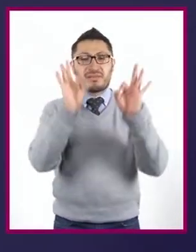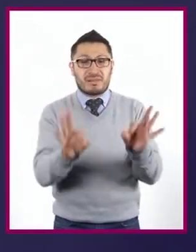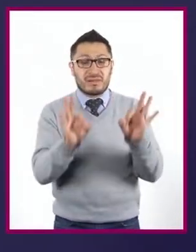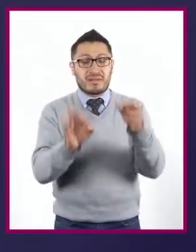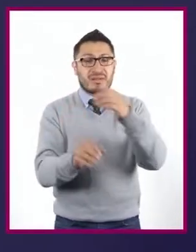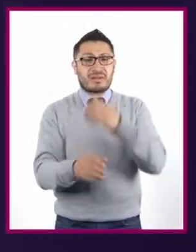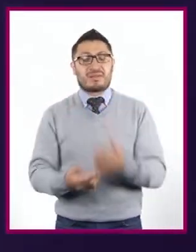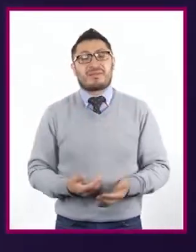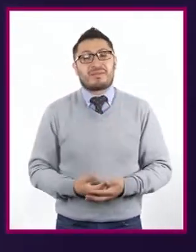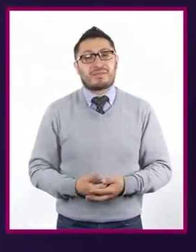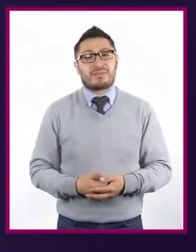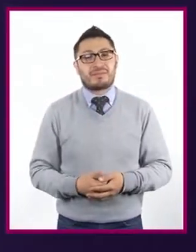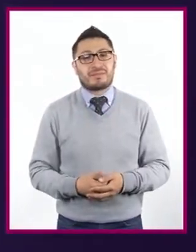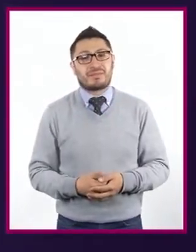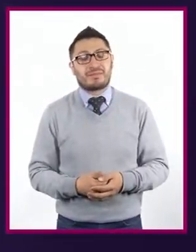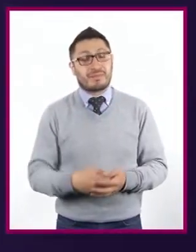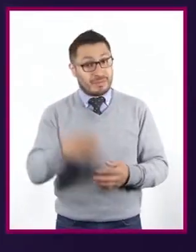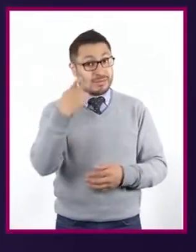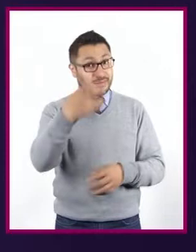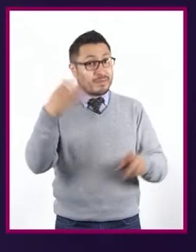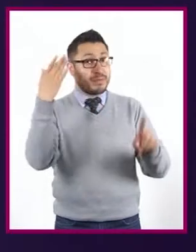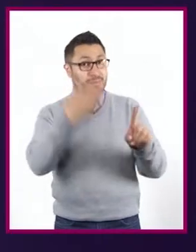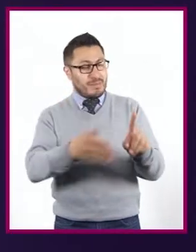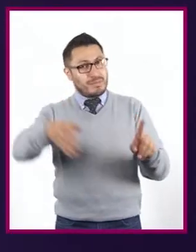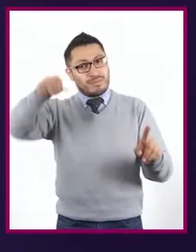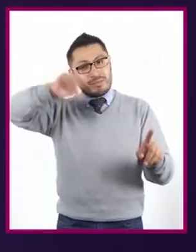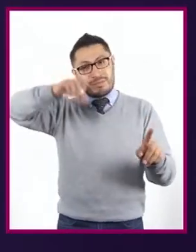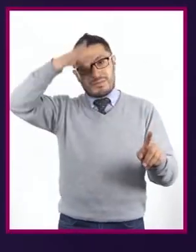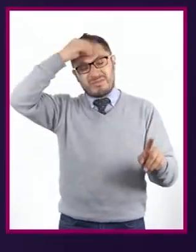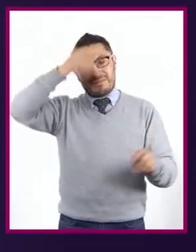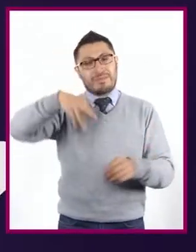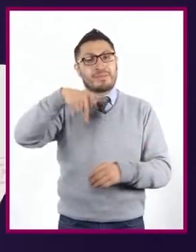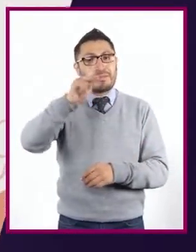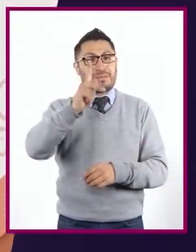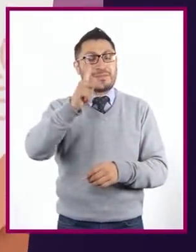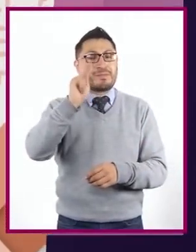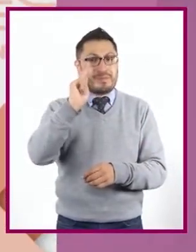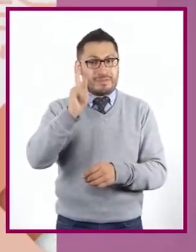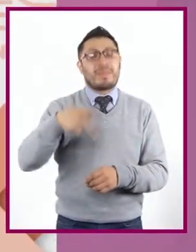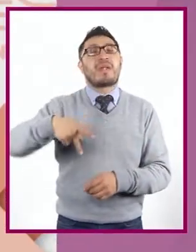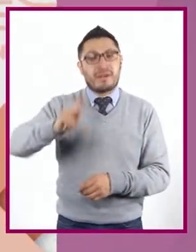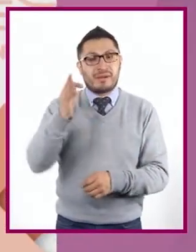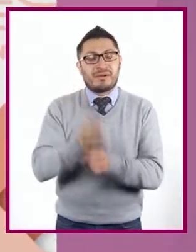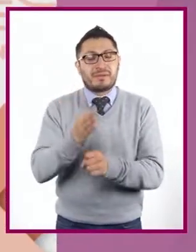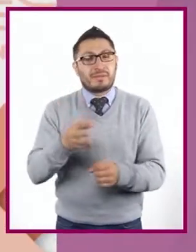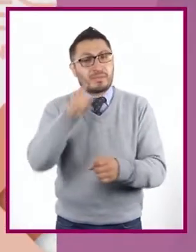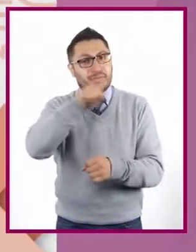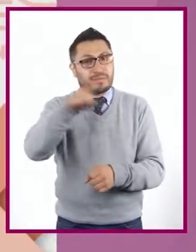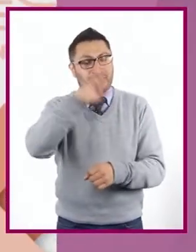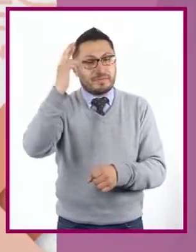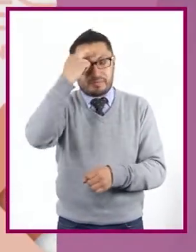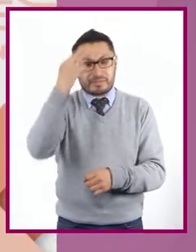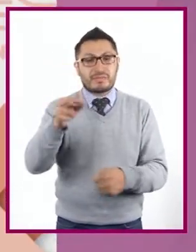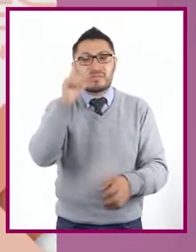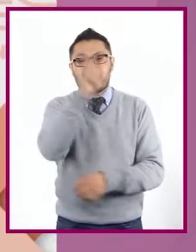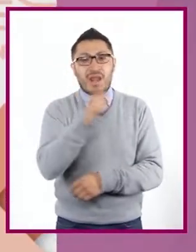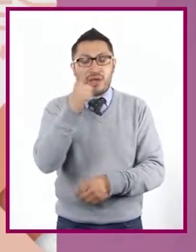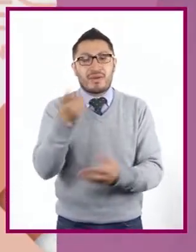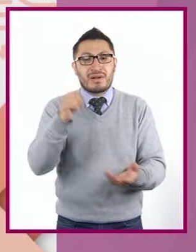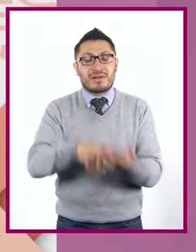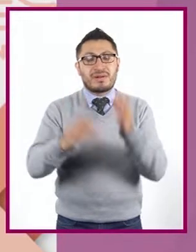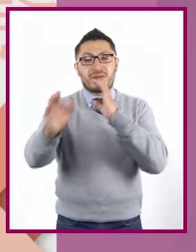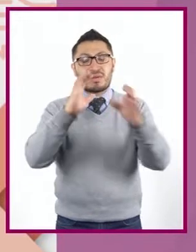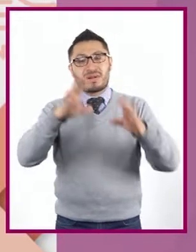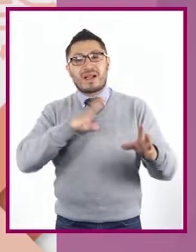cada ocasión? Hacia allá vamos. Por lo pronto, recuerden que el lenguaje, a través de la comunicación, une a toda